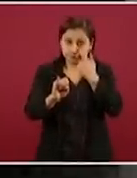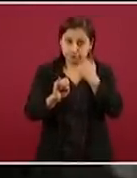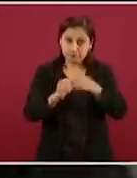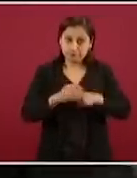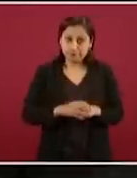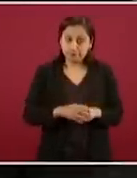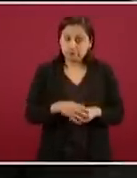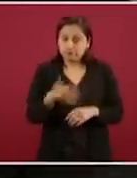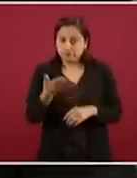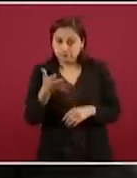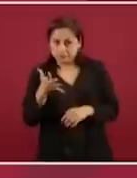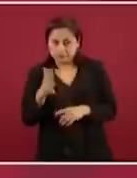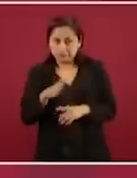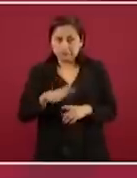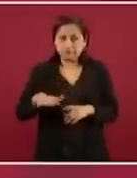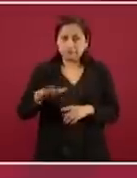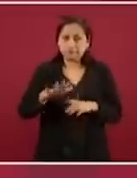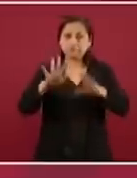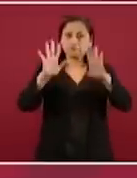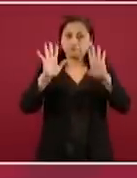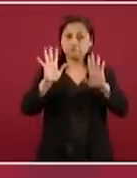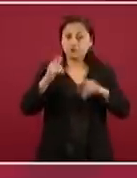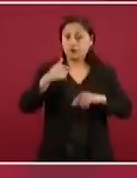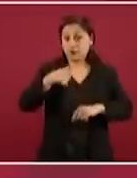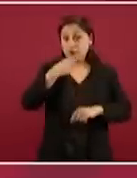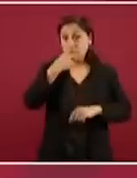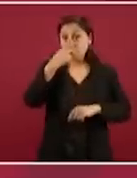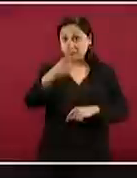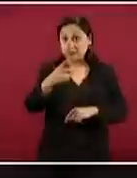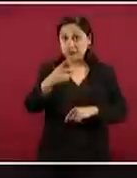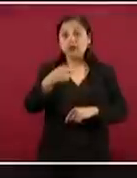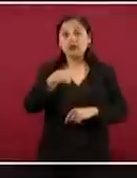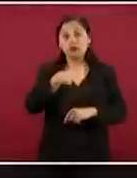Y ya les dije, mi compromiso es que no aumente,